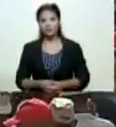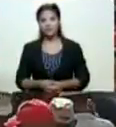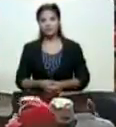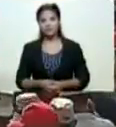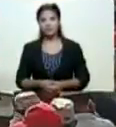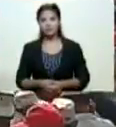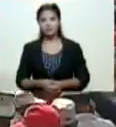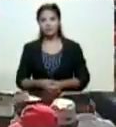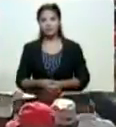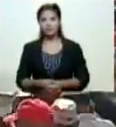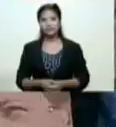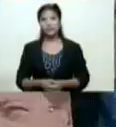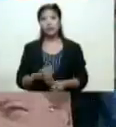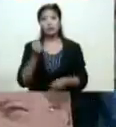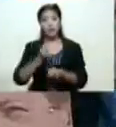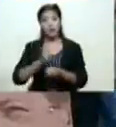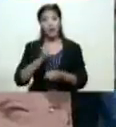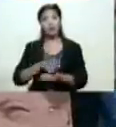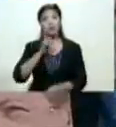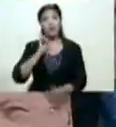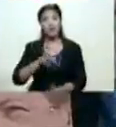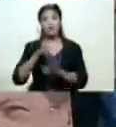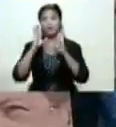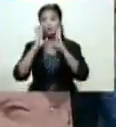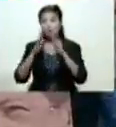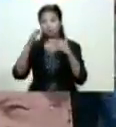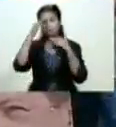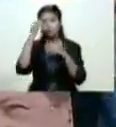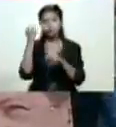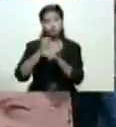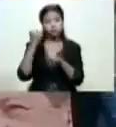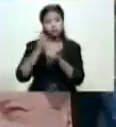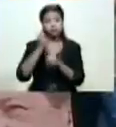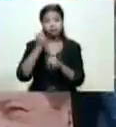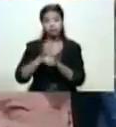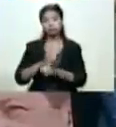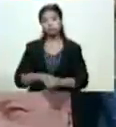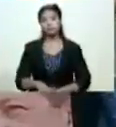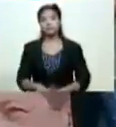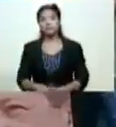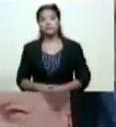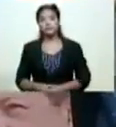A esa tarea es que debemos dedicarnos.